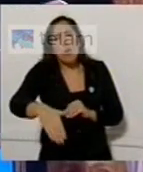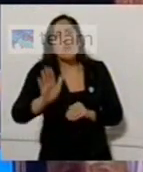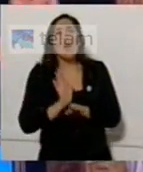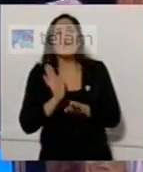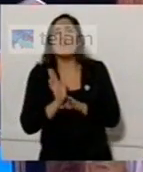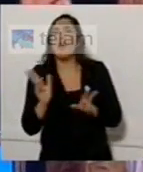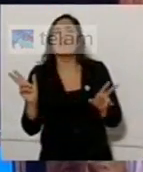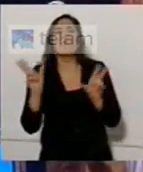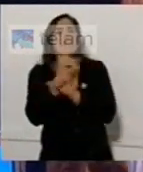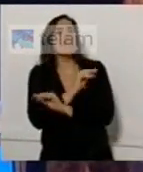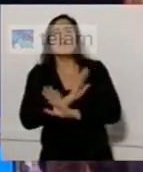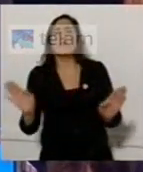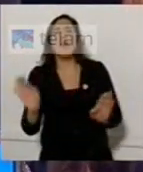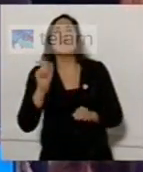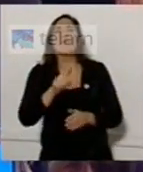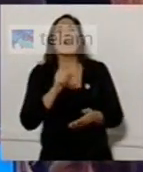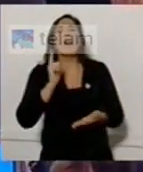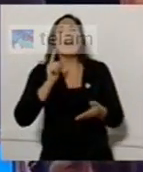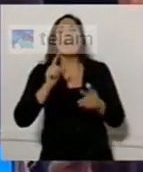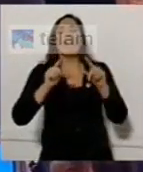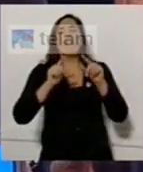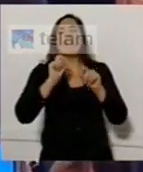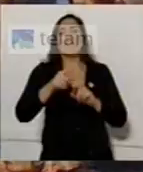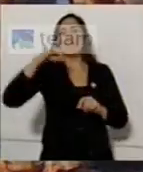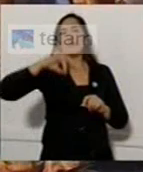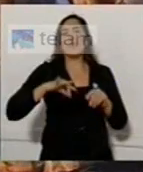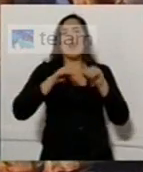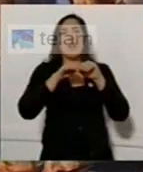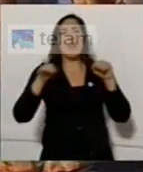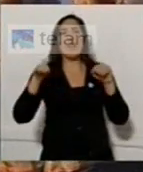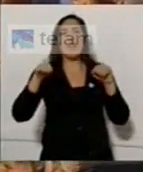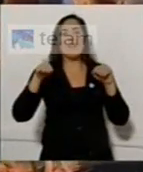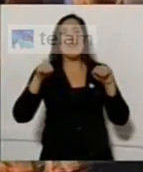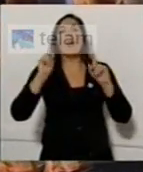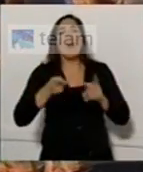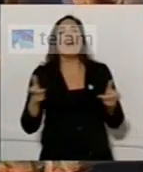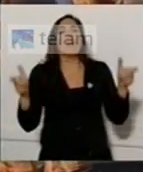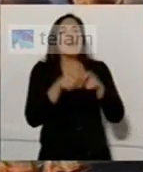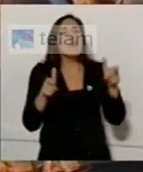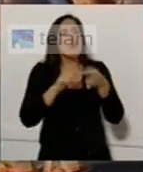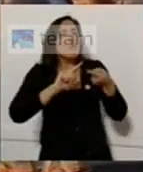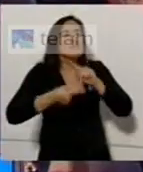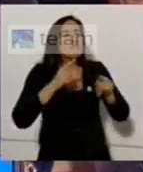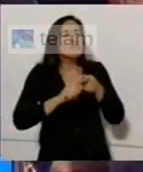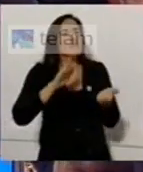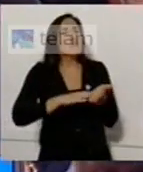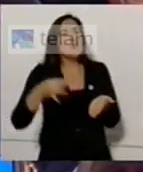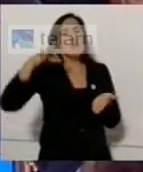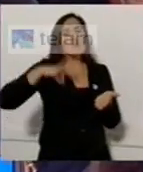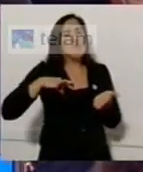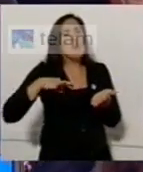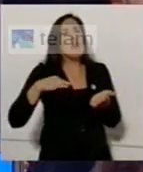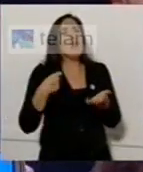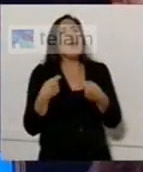del salario mínimo vital y móvil, todos los años convenciones colectivas de trabajo donde incorporamos mayor